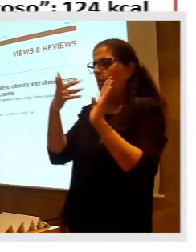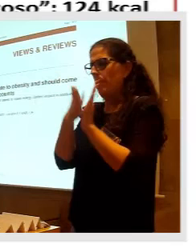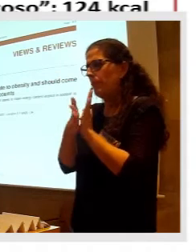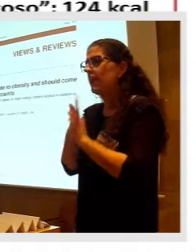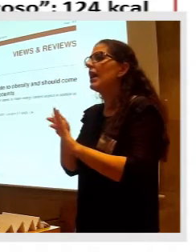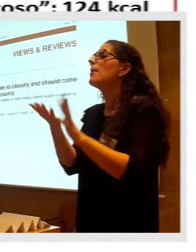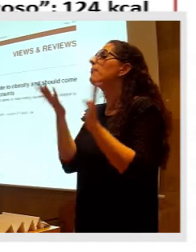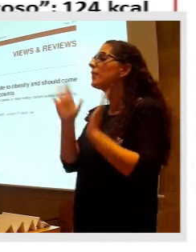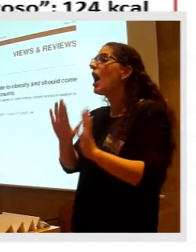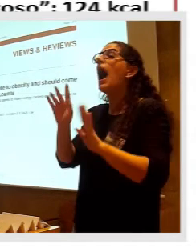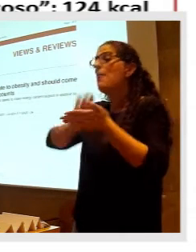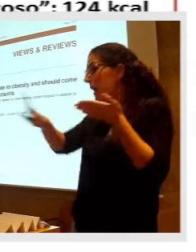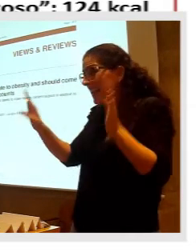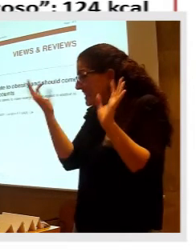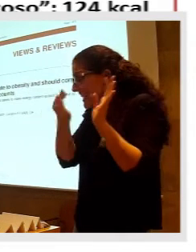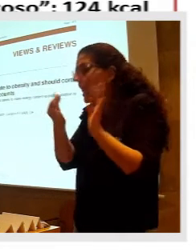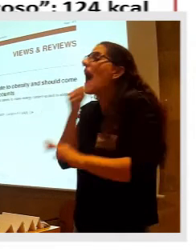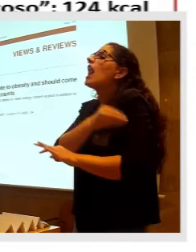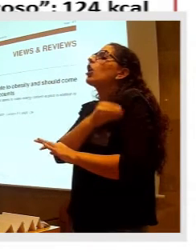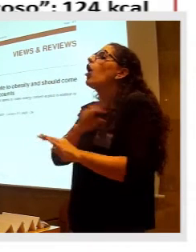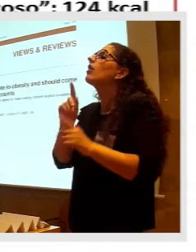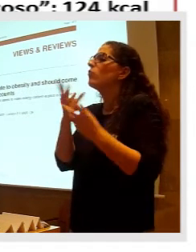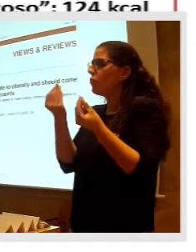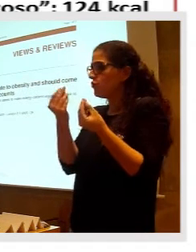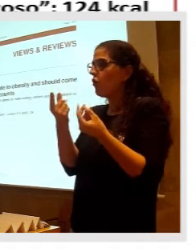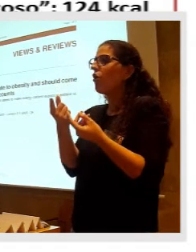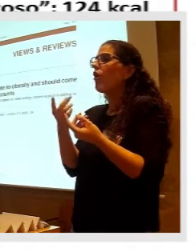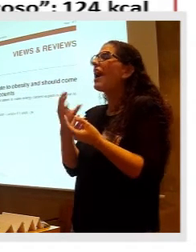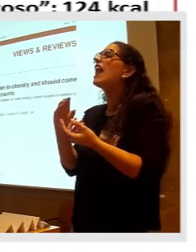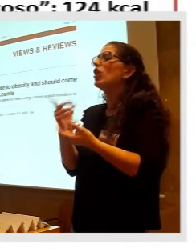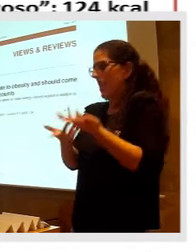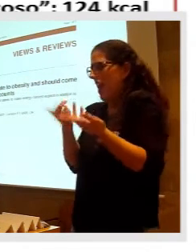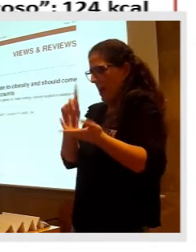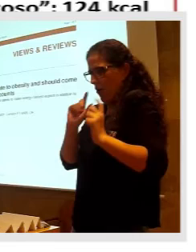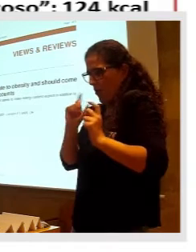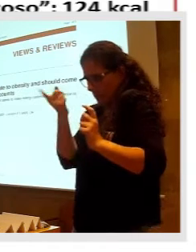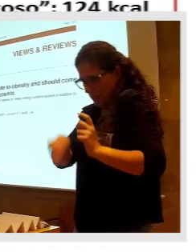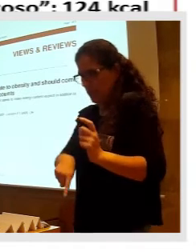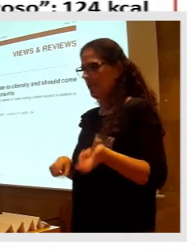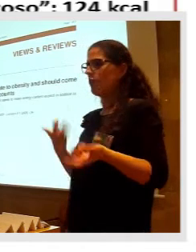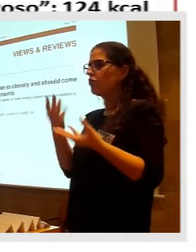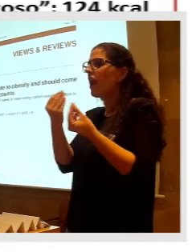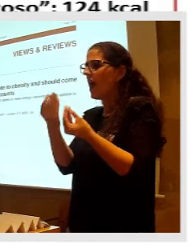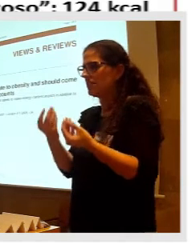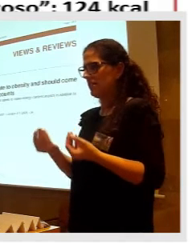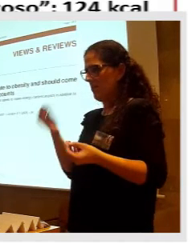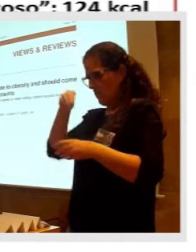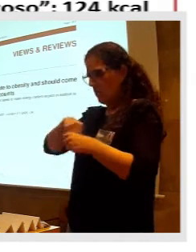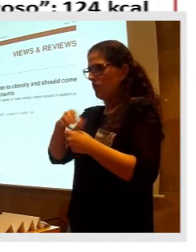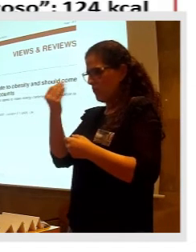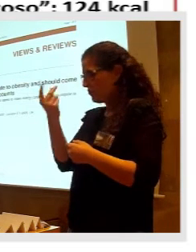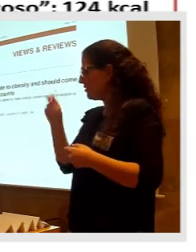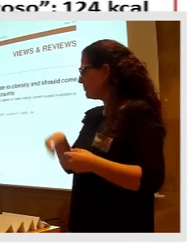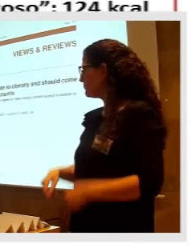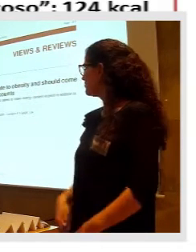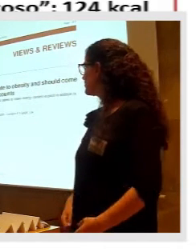tiene muchas calorías. Fijaros que tiene casi las mismas calorías que la grasa. La grasa pura, contiene 9 calorías por gramo y el alcohol